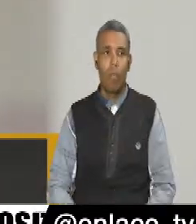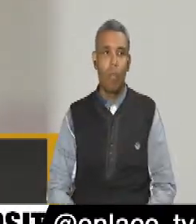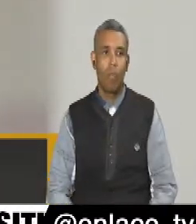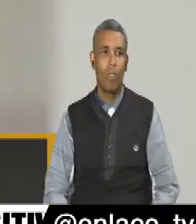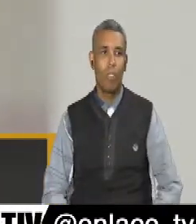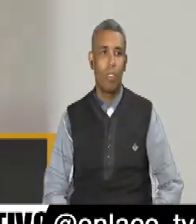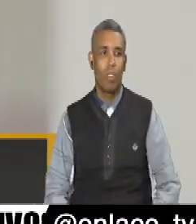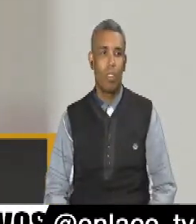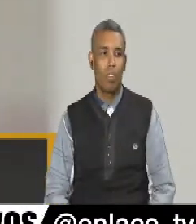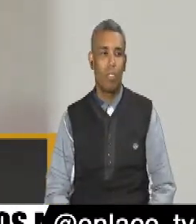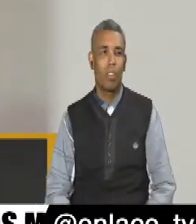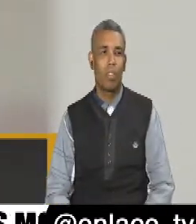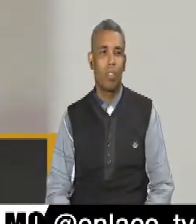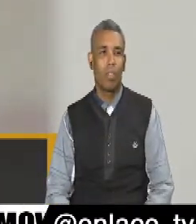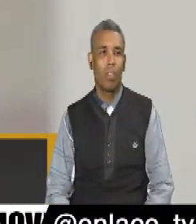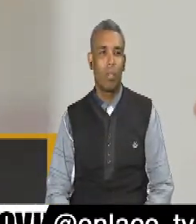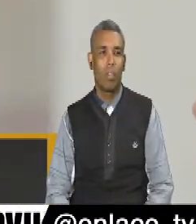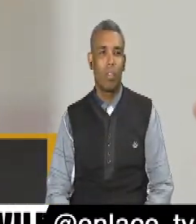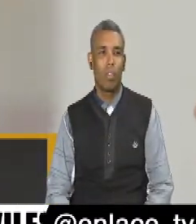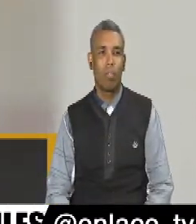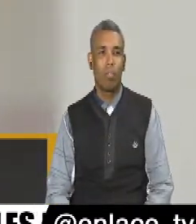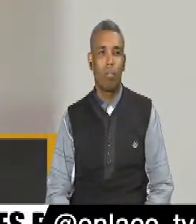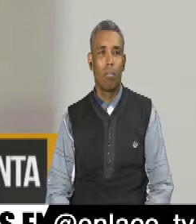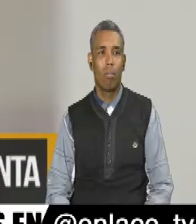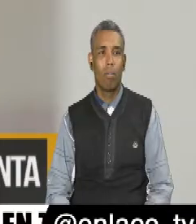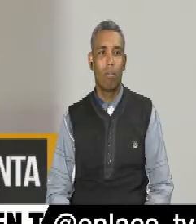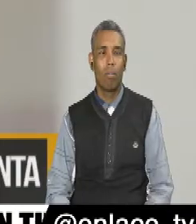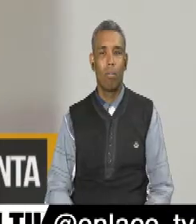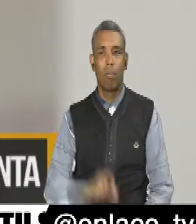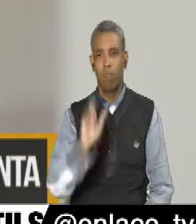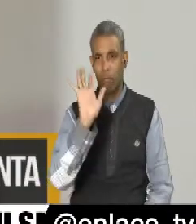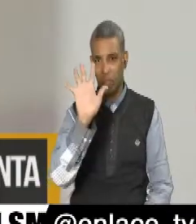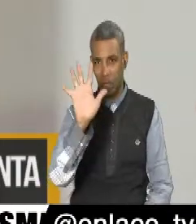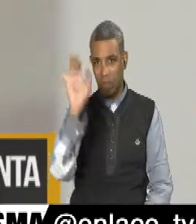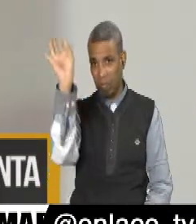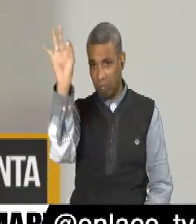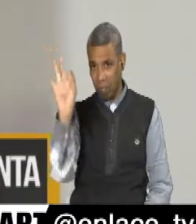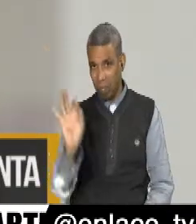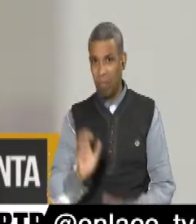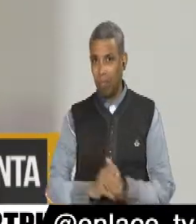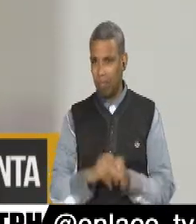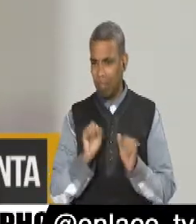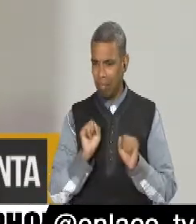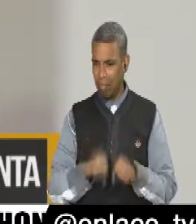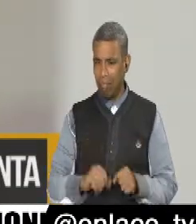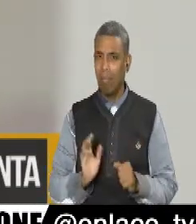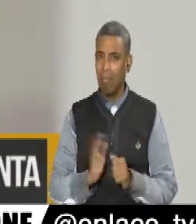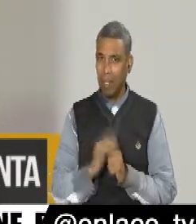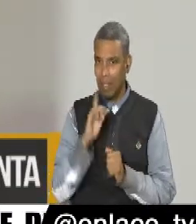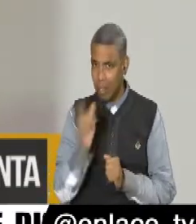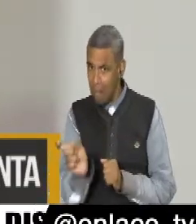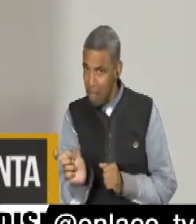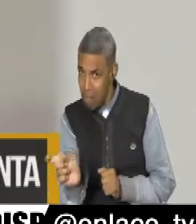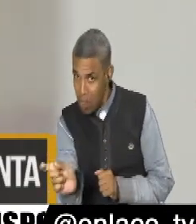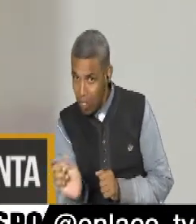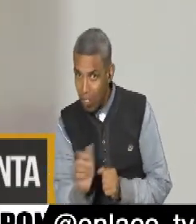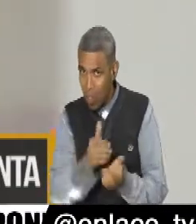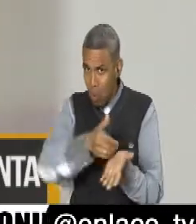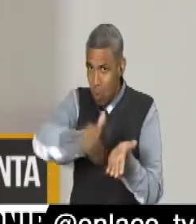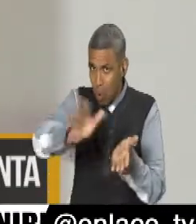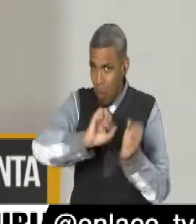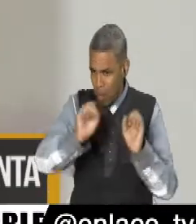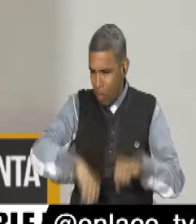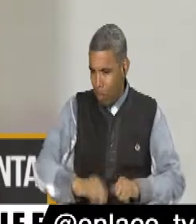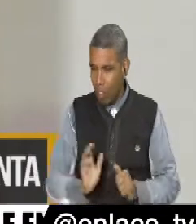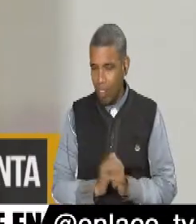crédito Economía. ¿Y cómo funciona? Tiene un 5% de cashback por las compras que se realicen con la tarjeta.